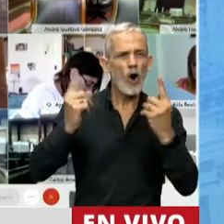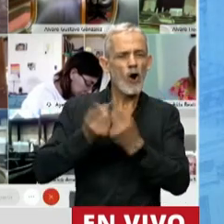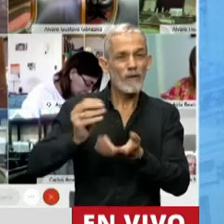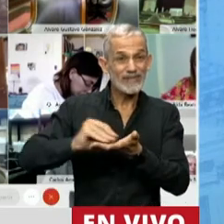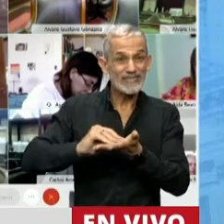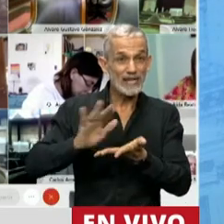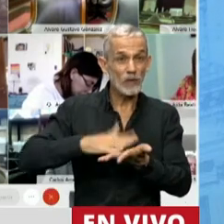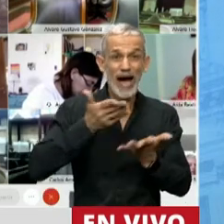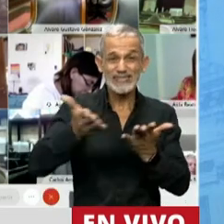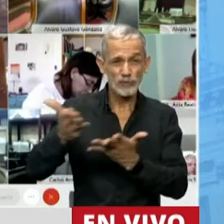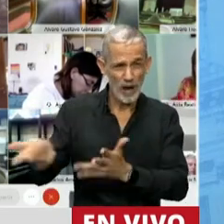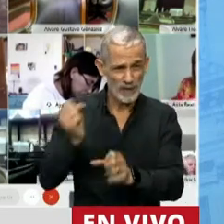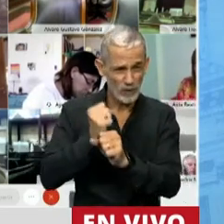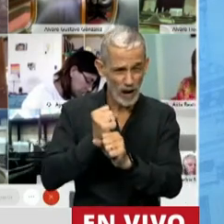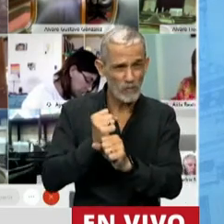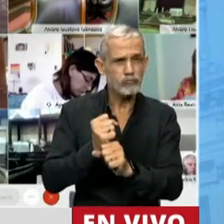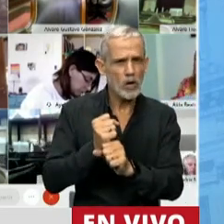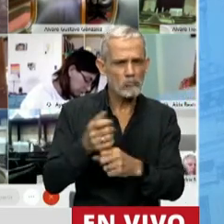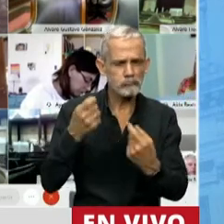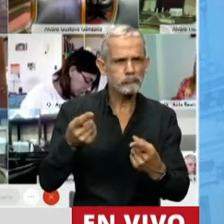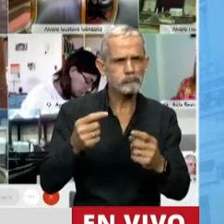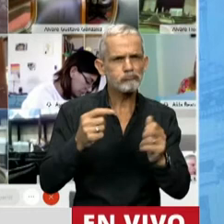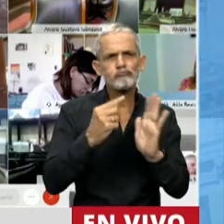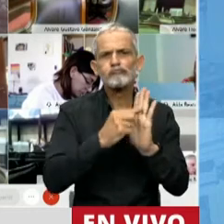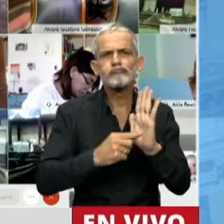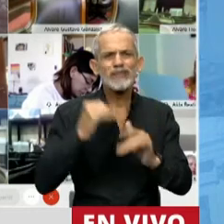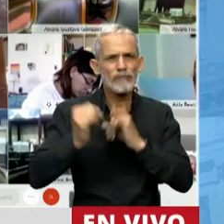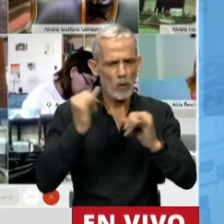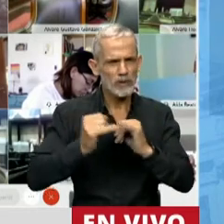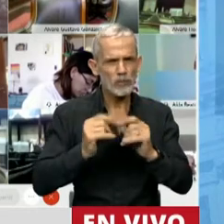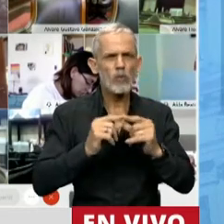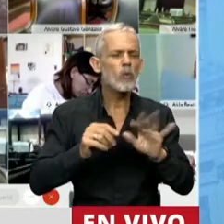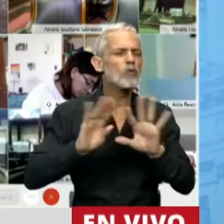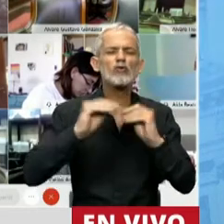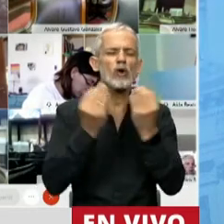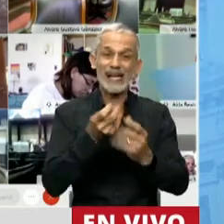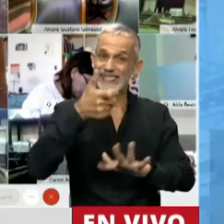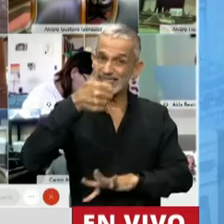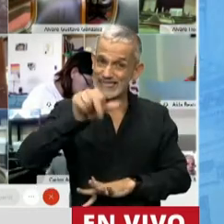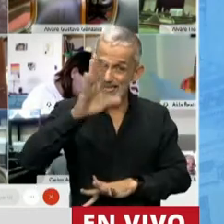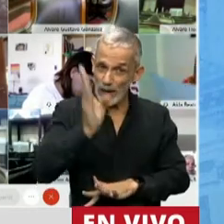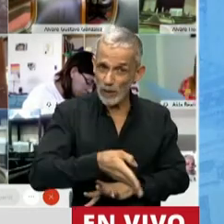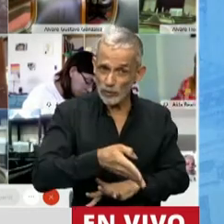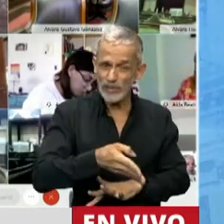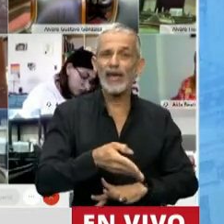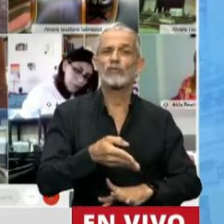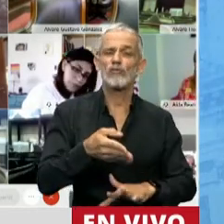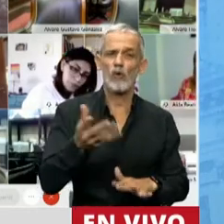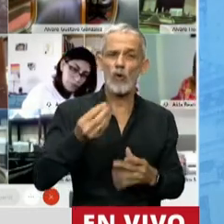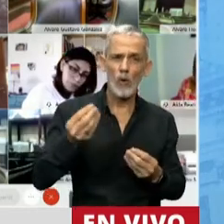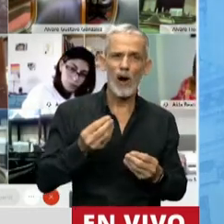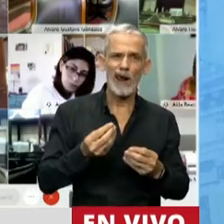Asesoramiento Laboral brindó datos al respecto. Dijo que el 60% de